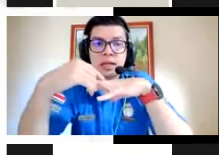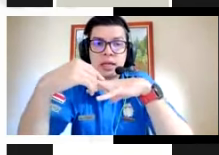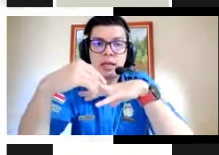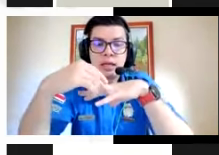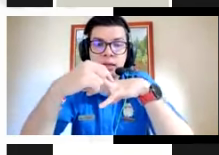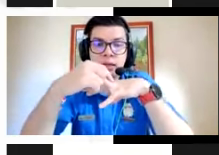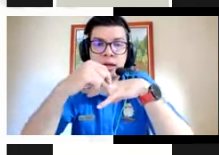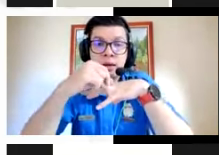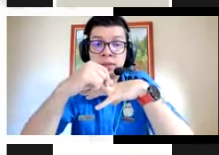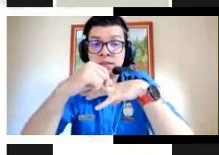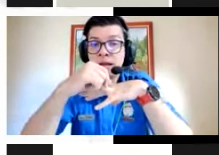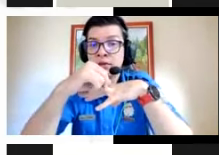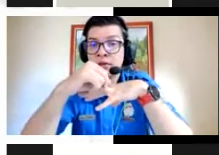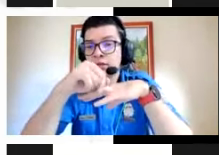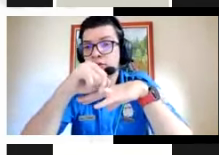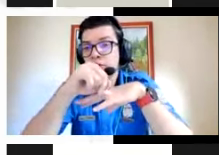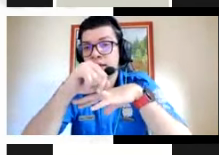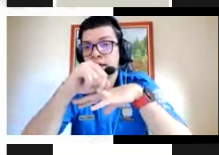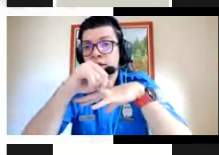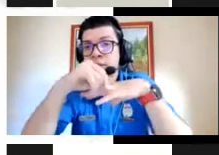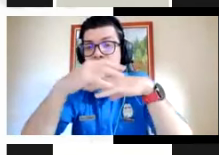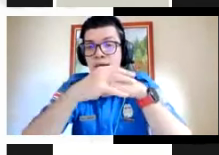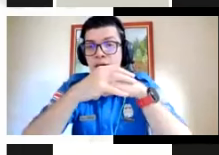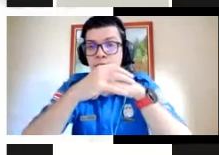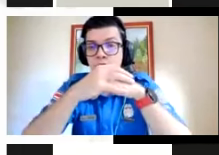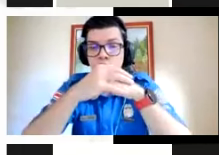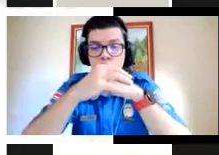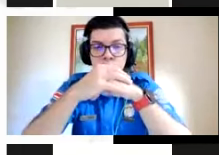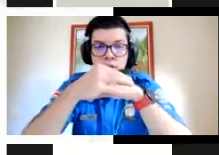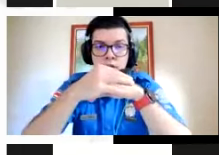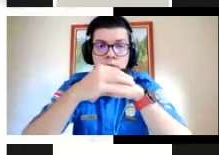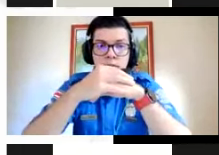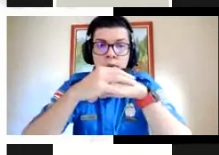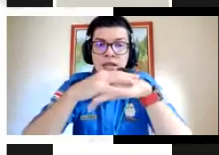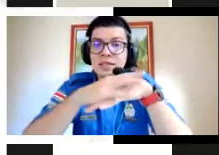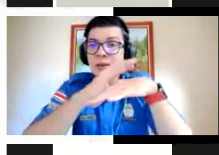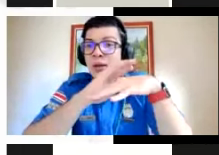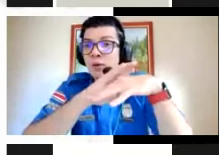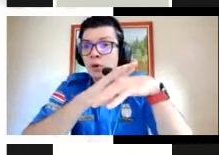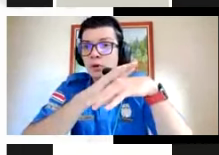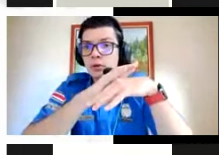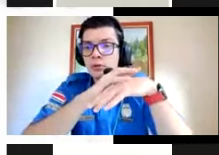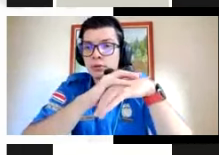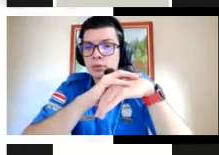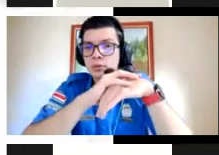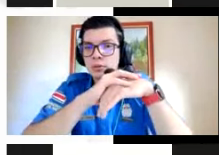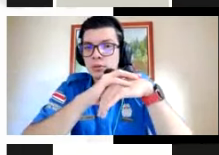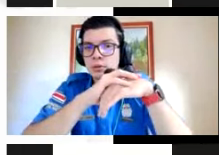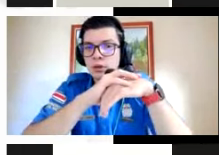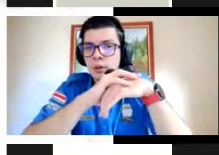están ahí almacenados, tienen su candadito para que nadie los manipule, se ve mejor,